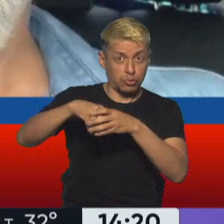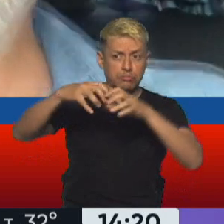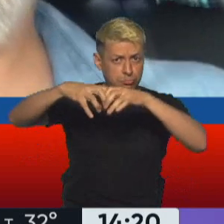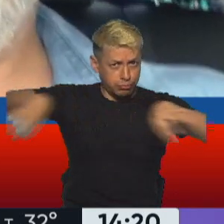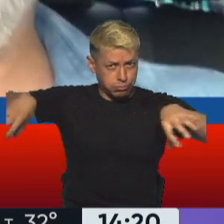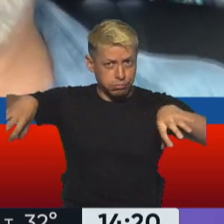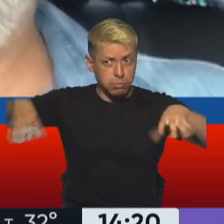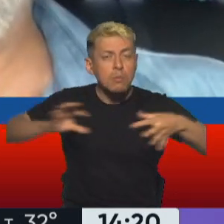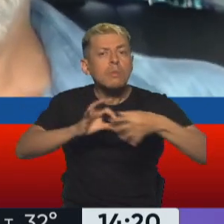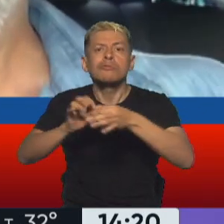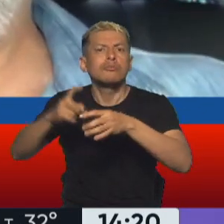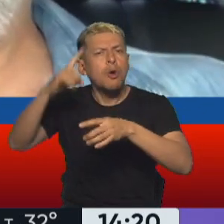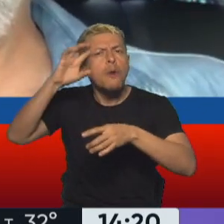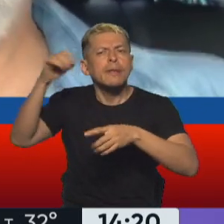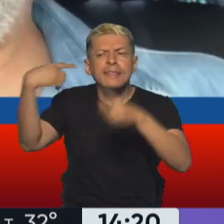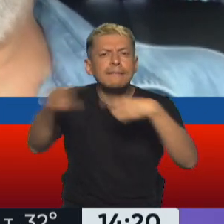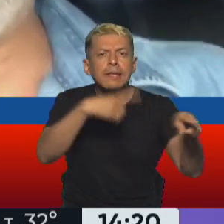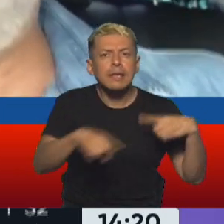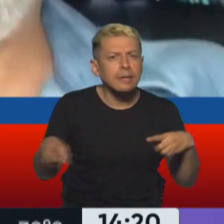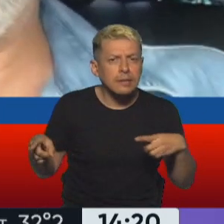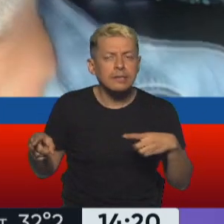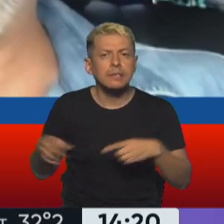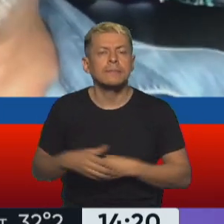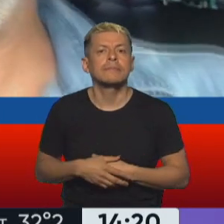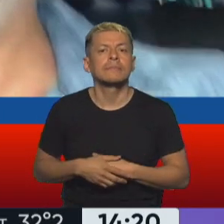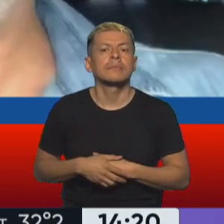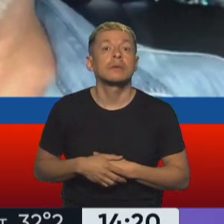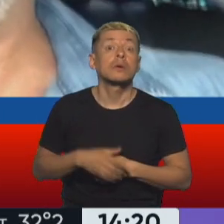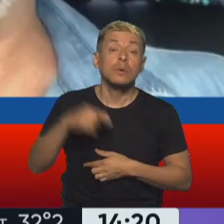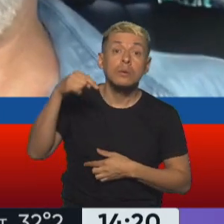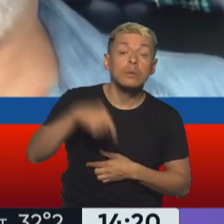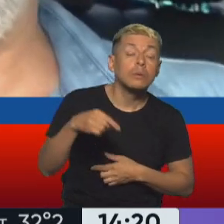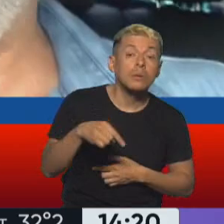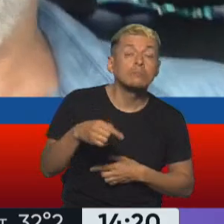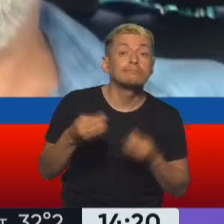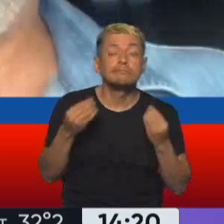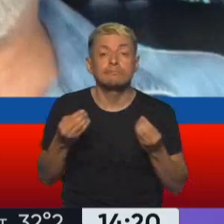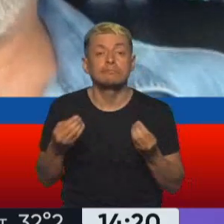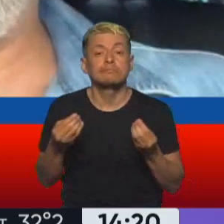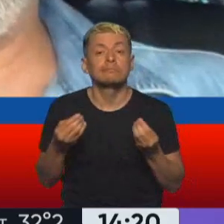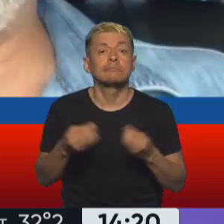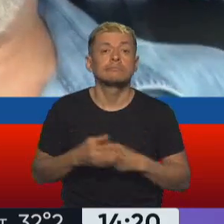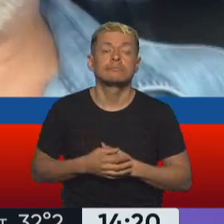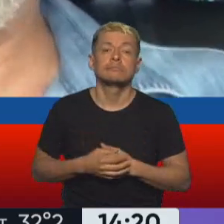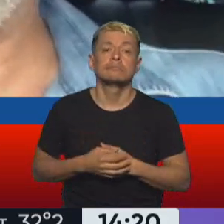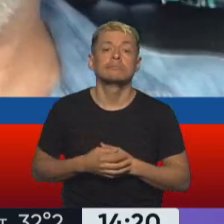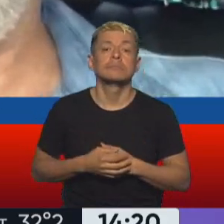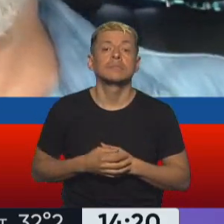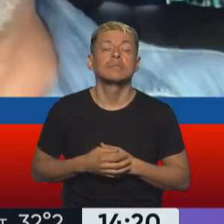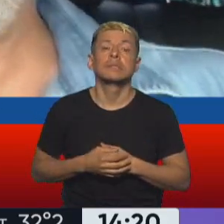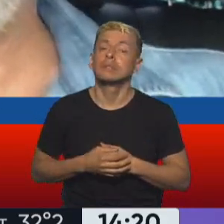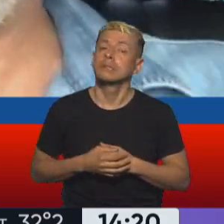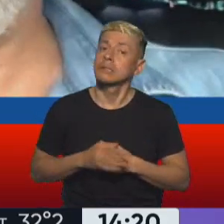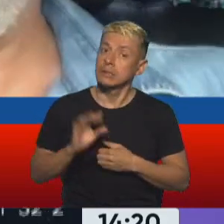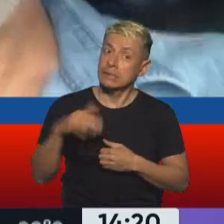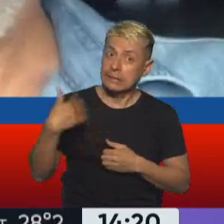Armada. Ellos saben que hoy sería un intento de ruptura institucional, sería algo que los